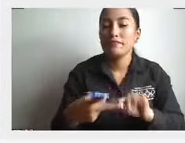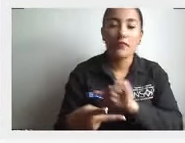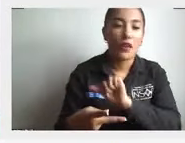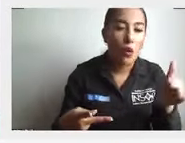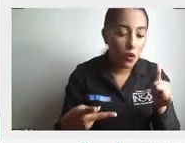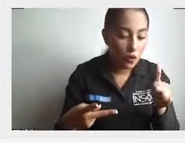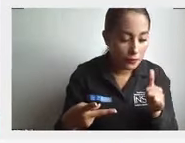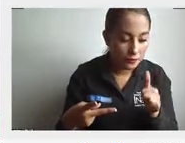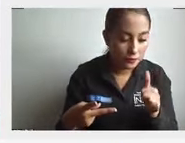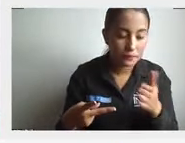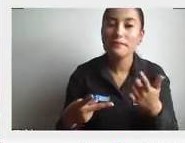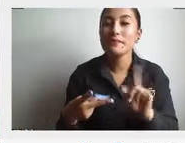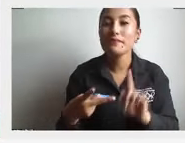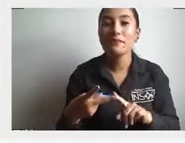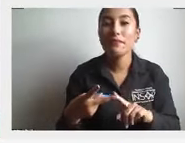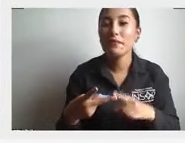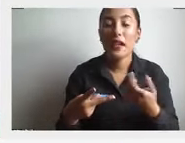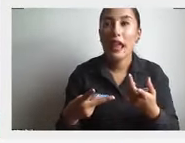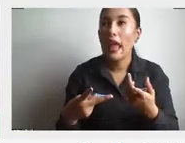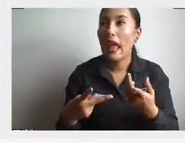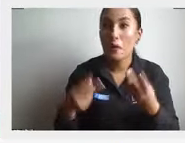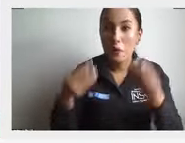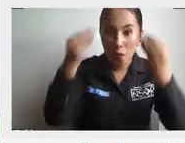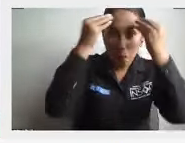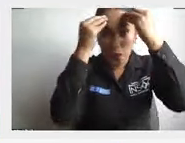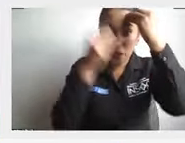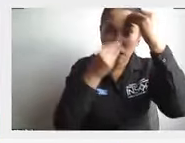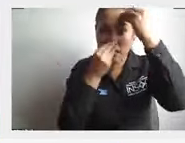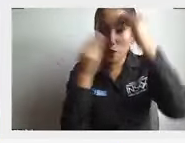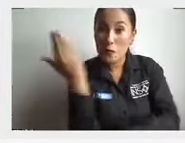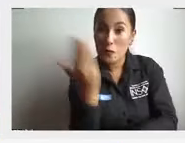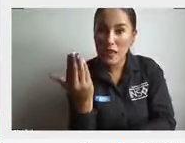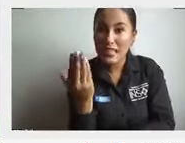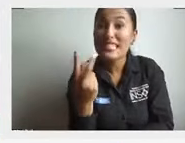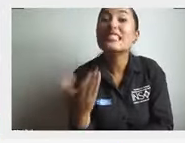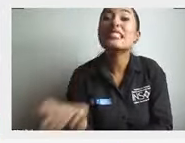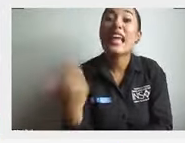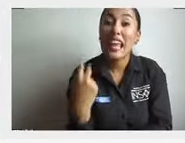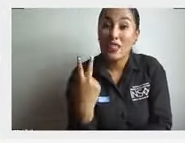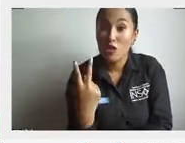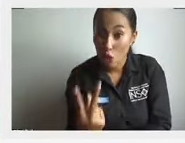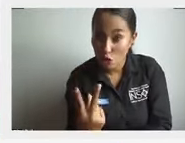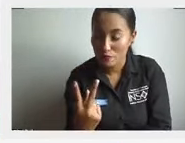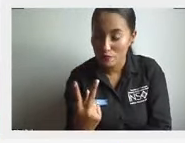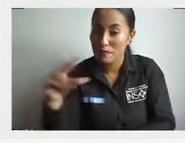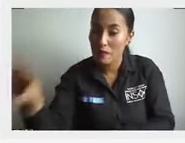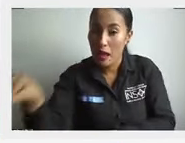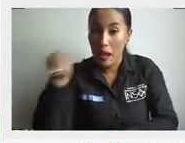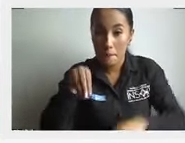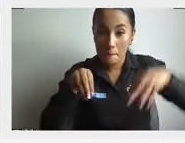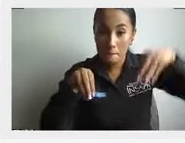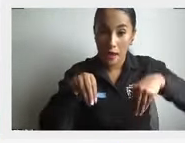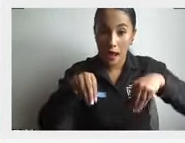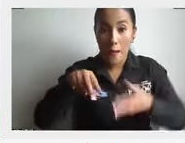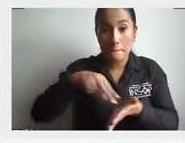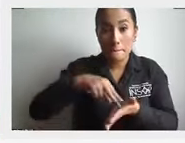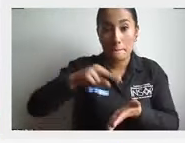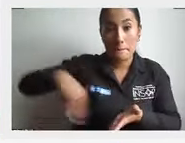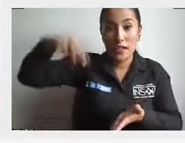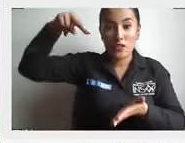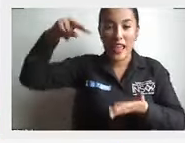poner al niño a sacar dos muñequitos y que hagamos una historia o que construyamos una frase. Todo eso se puede hacer